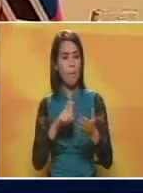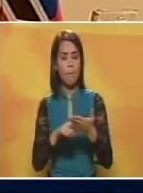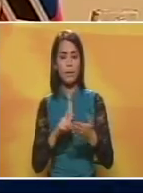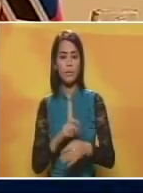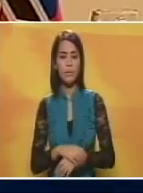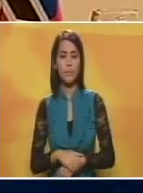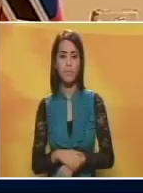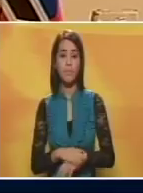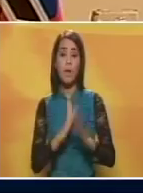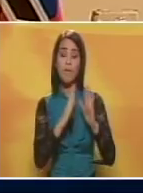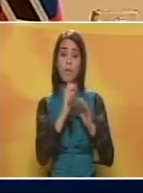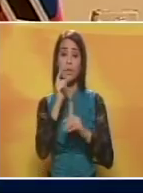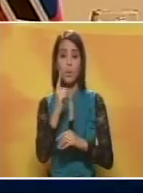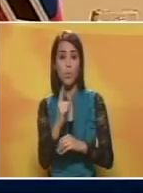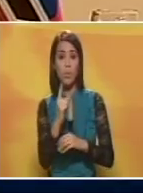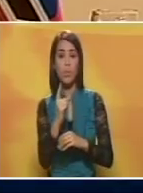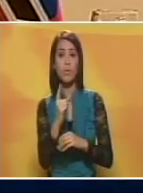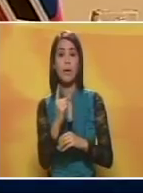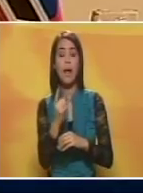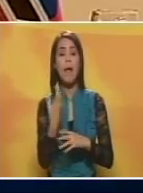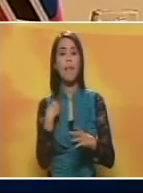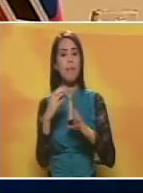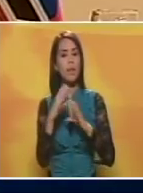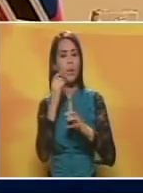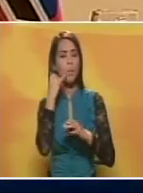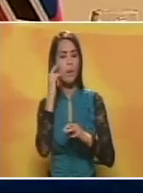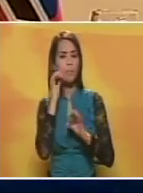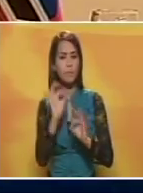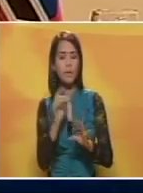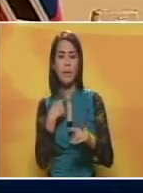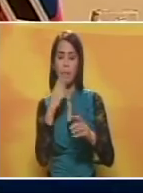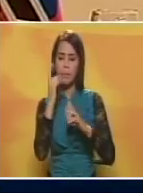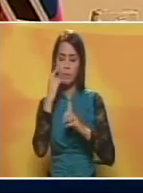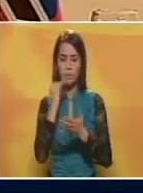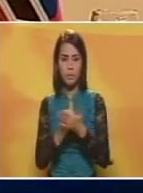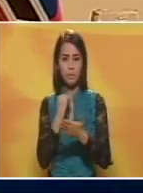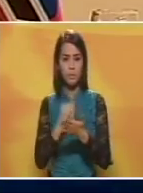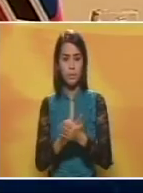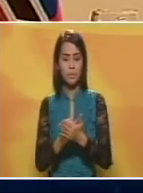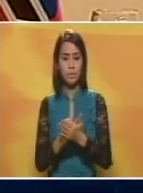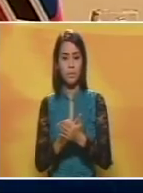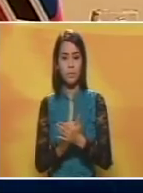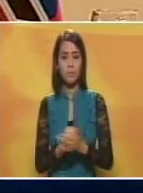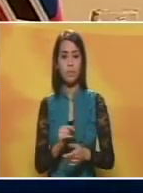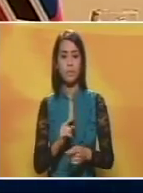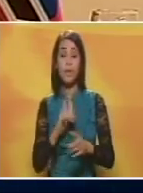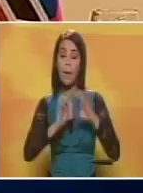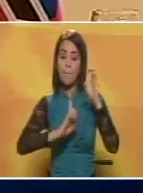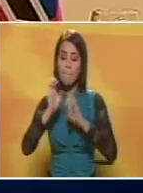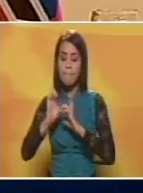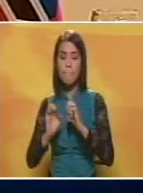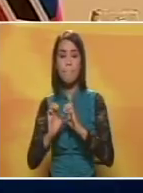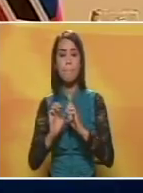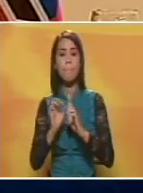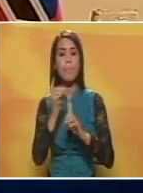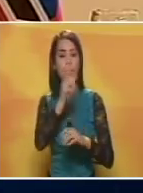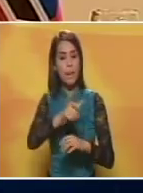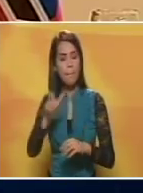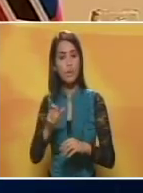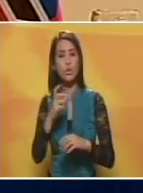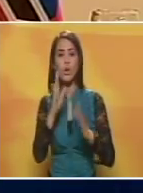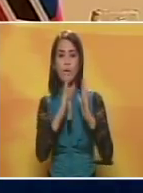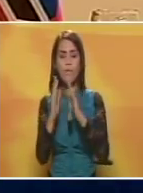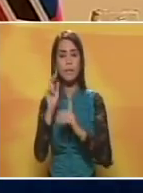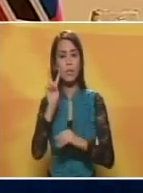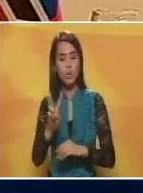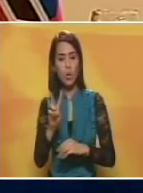auditoría fase 1 de telecomunicaciones, la verificación ciudadana fase 1, la verificación ciudadana fase 2 y